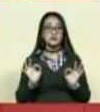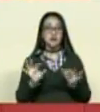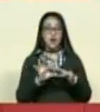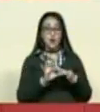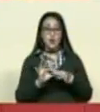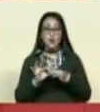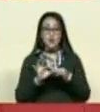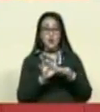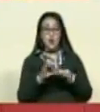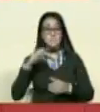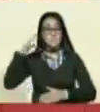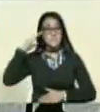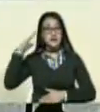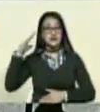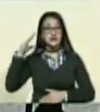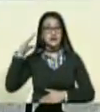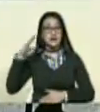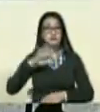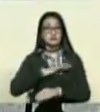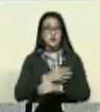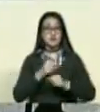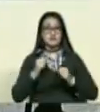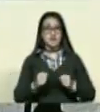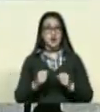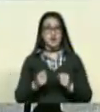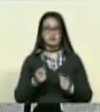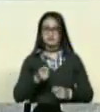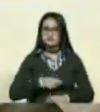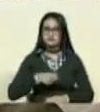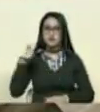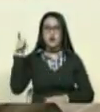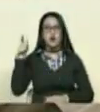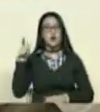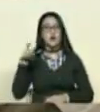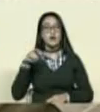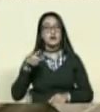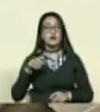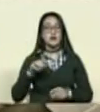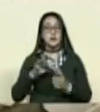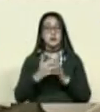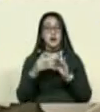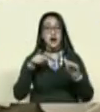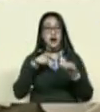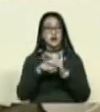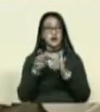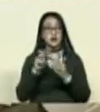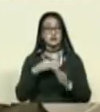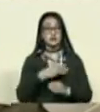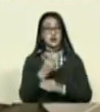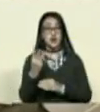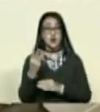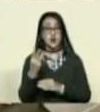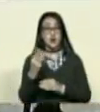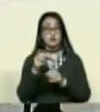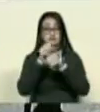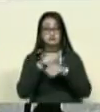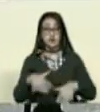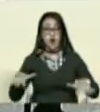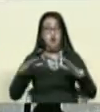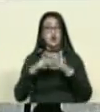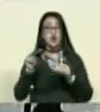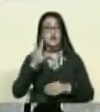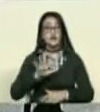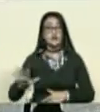unión cívico-militar para repotenciar y relanzar la gran misión Barrio Nuevo, Barrio Tricolor a nivel de todo el